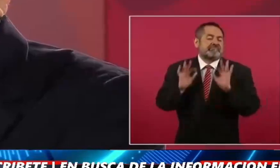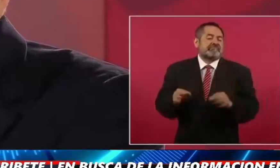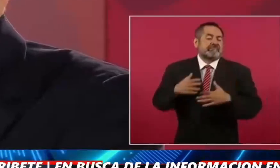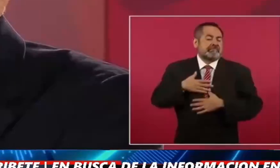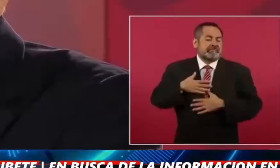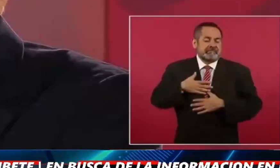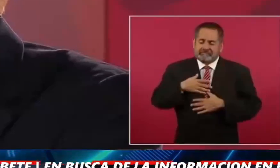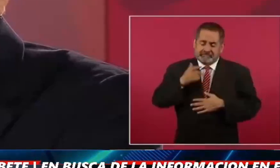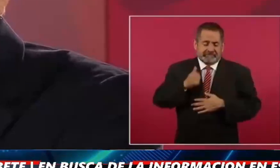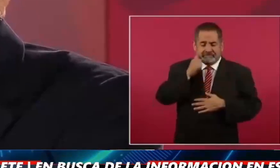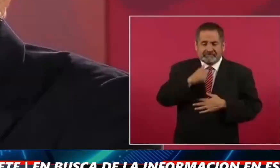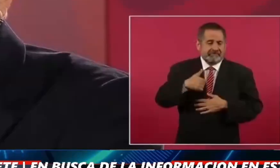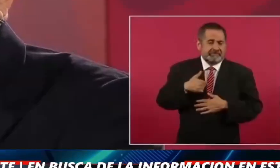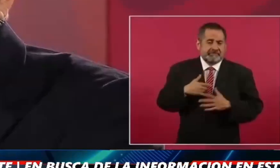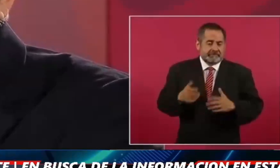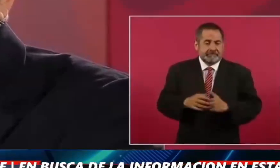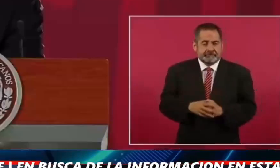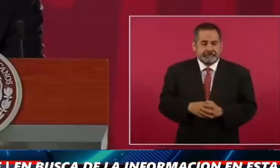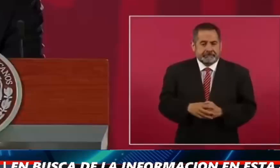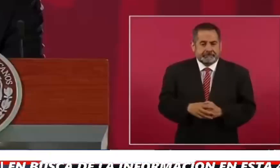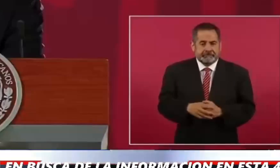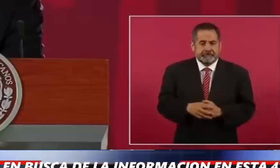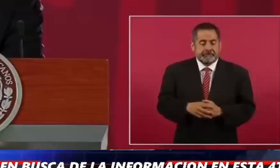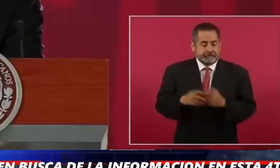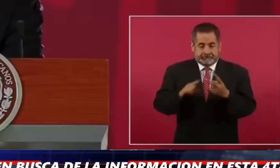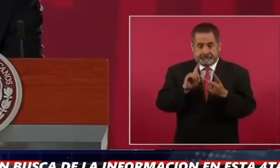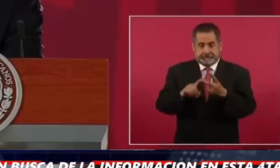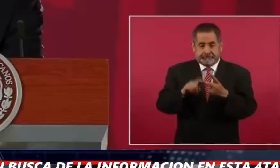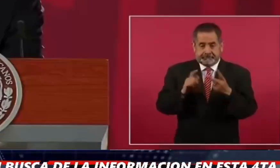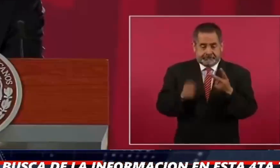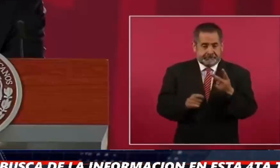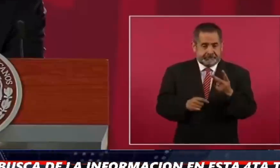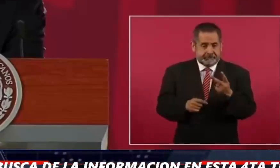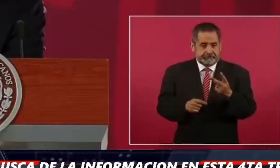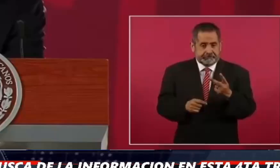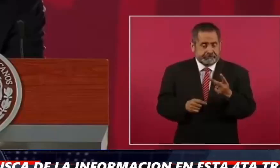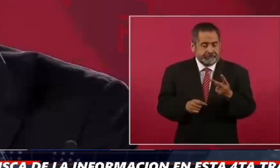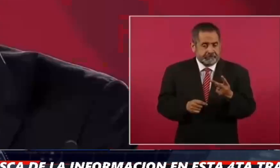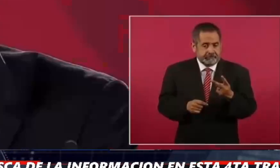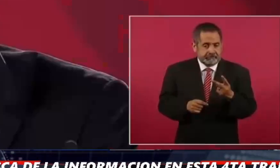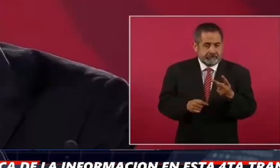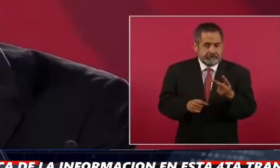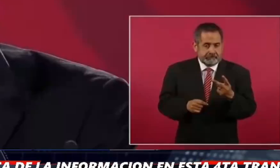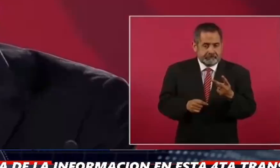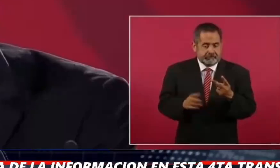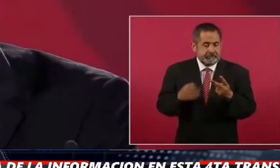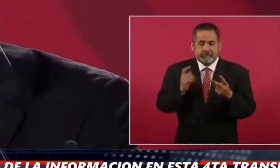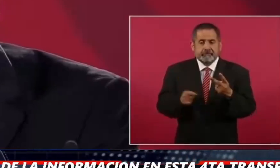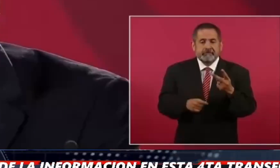en primerísimo lugar. Y en segundo lugar,